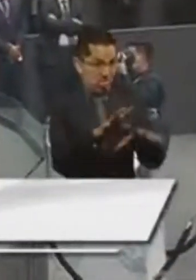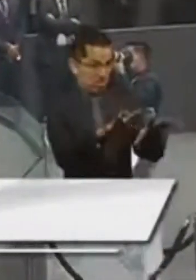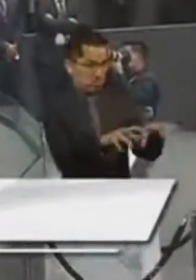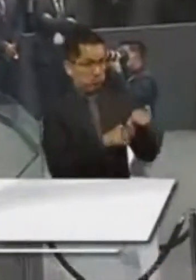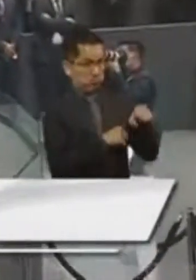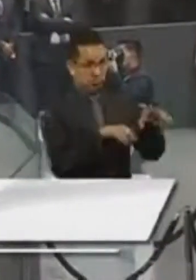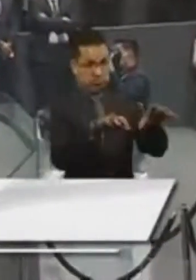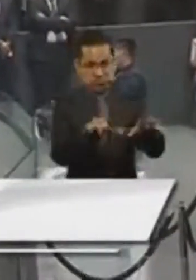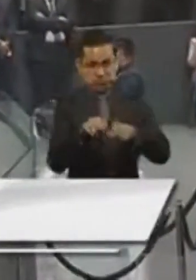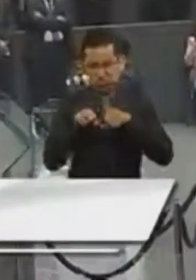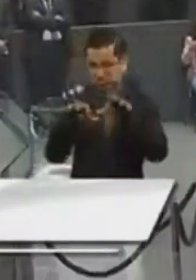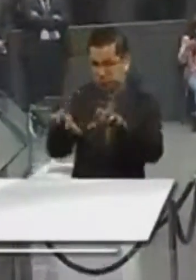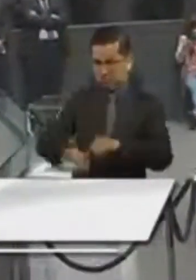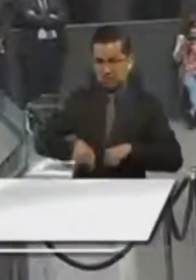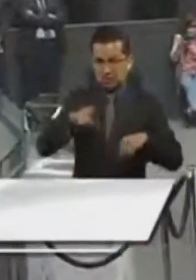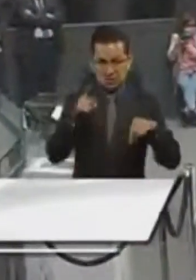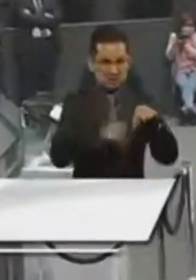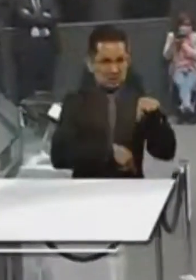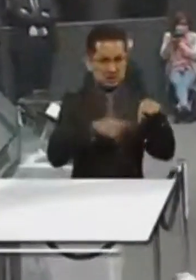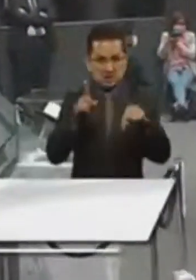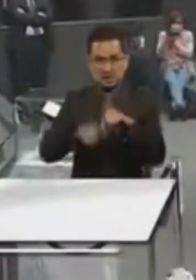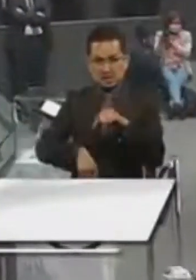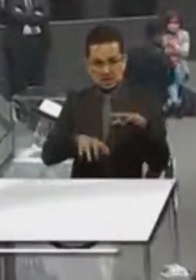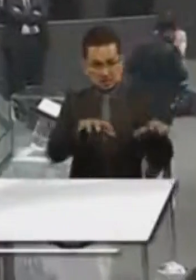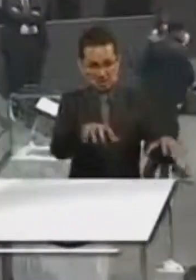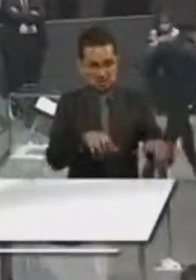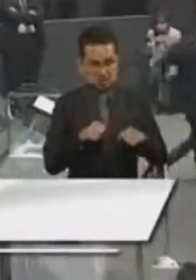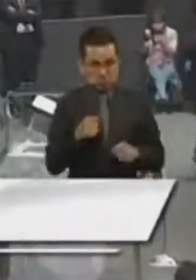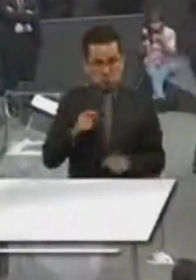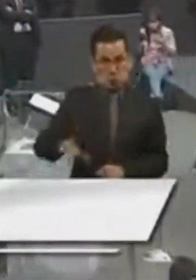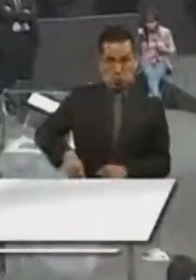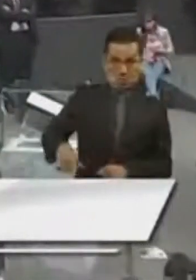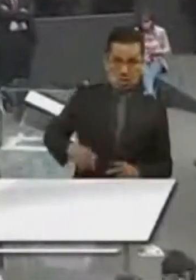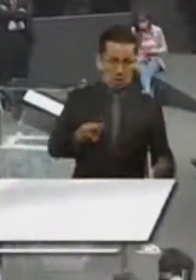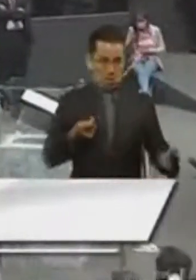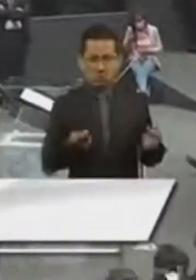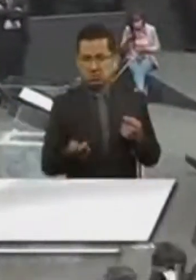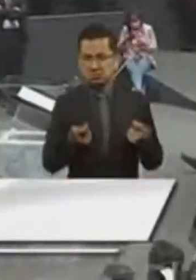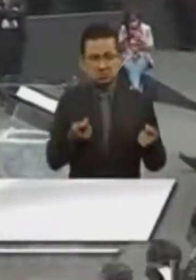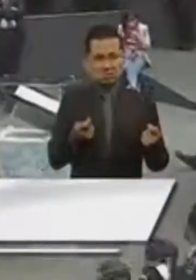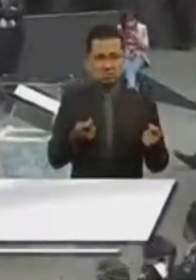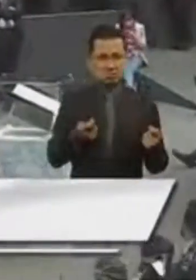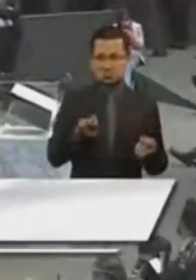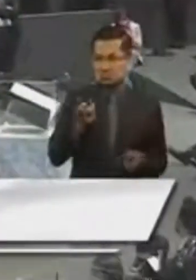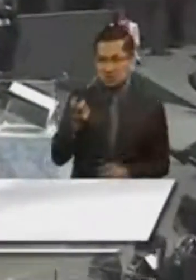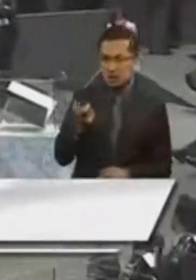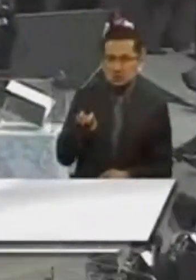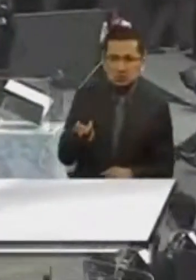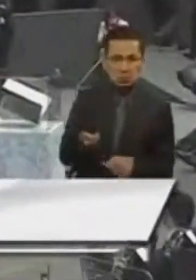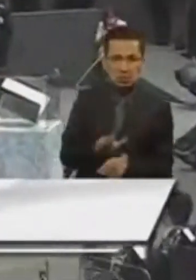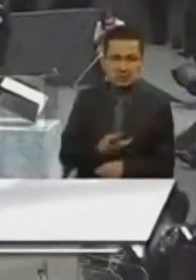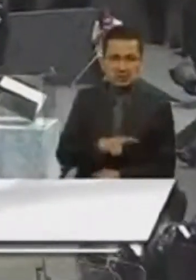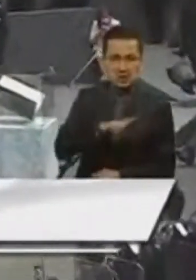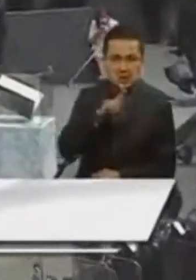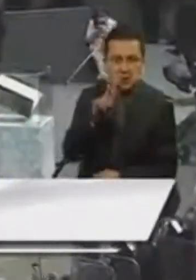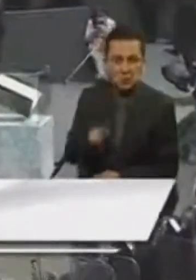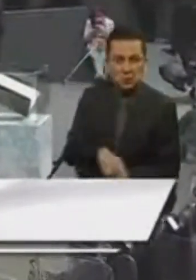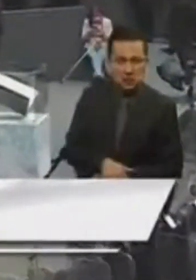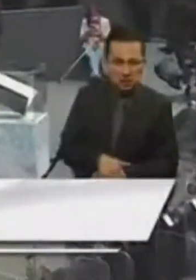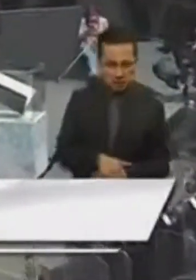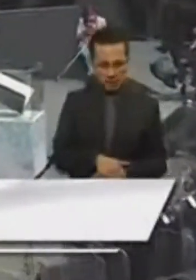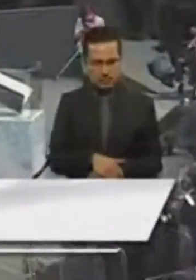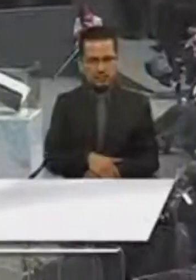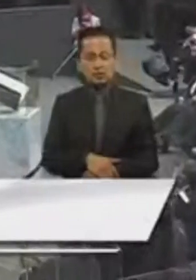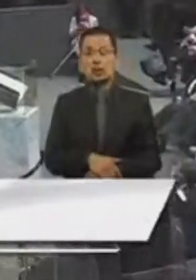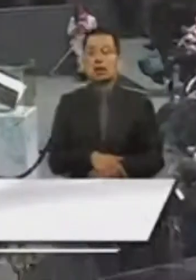nacionalizaciones arbitrarias y abusivas. Nunca llegaron. Nunca se destruyeron